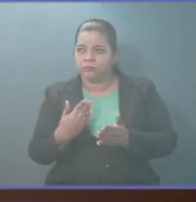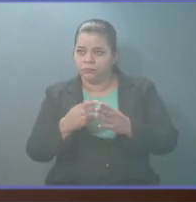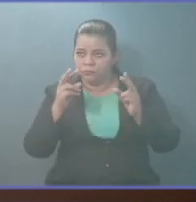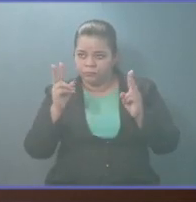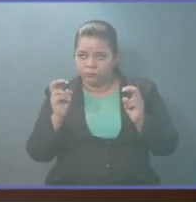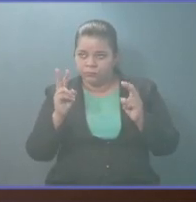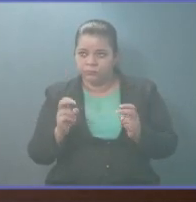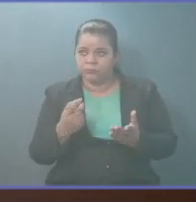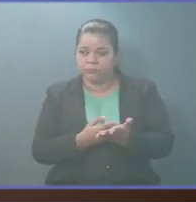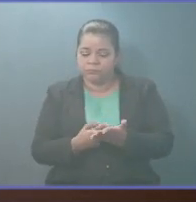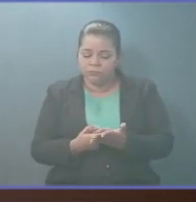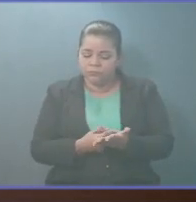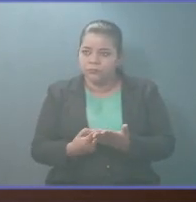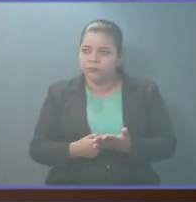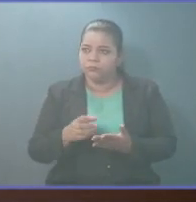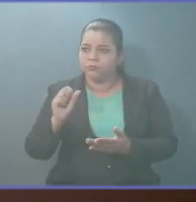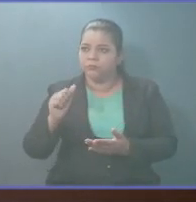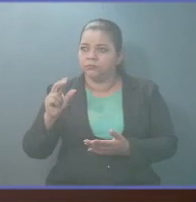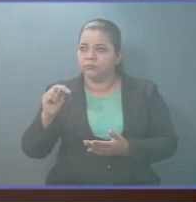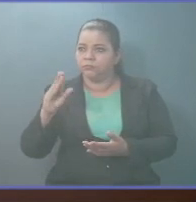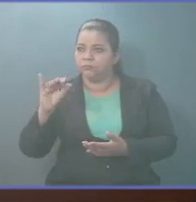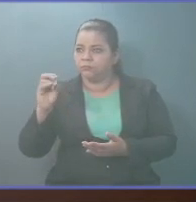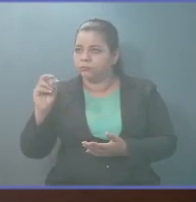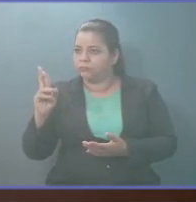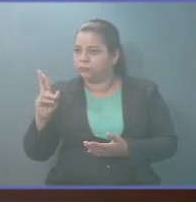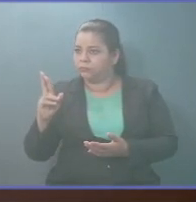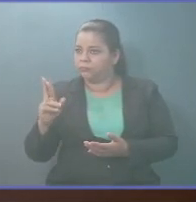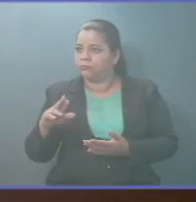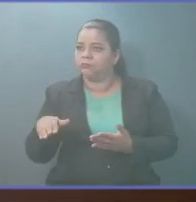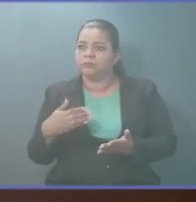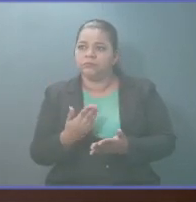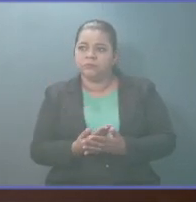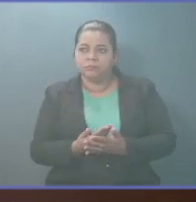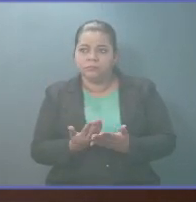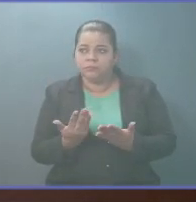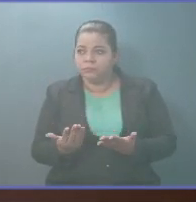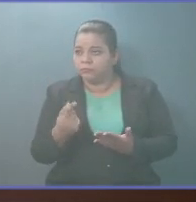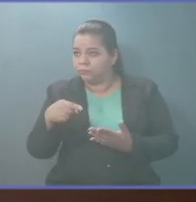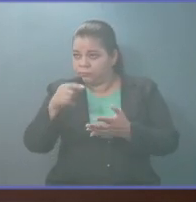Se acepta. 6. Sí, vamos al siguiente.